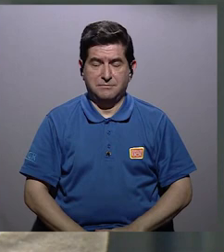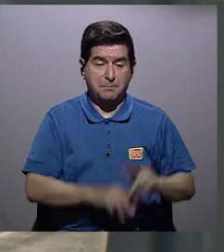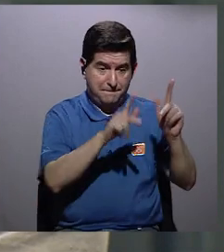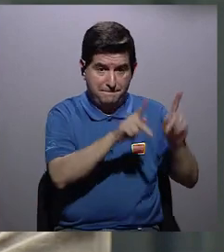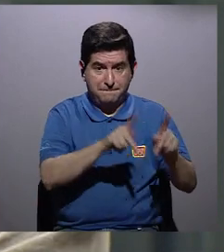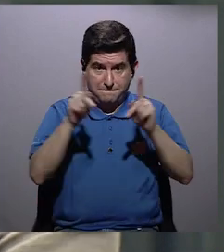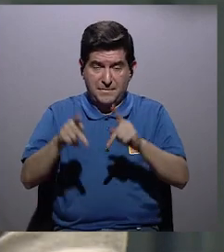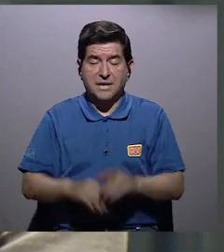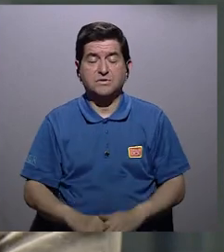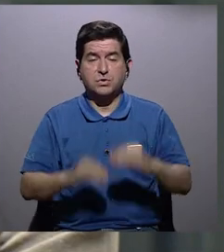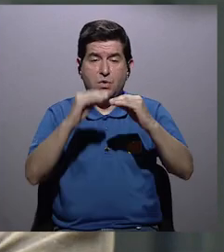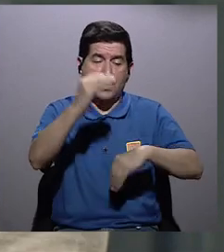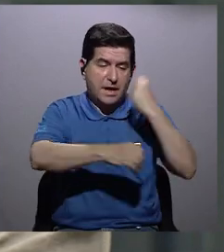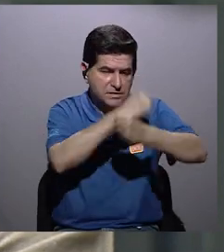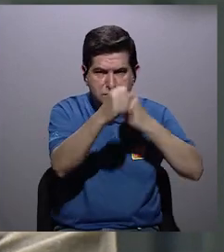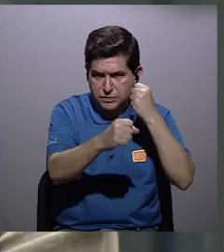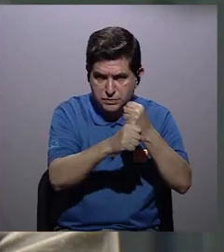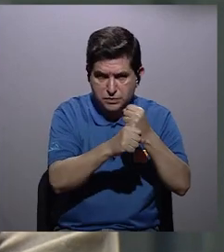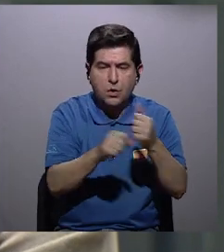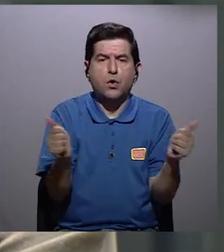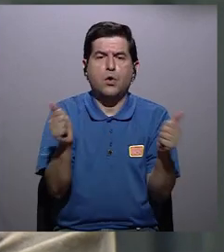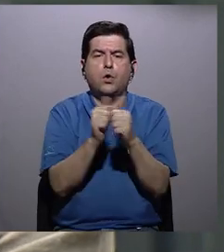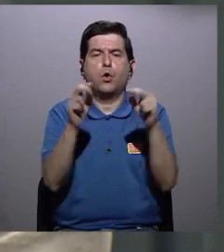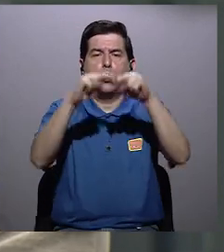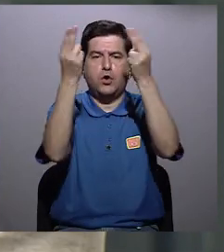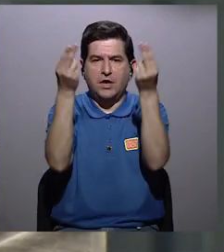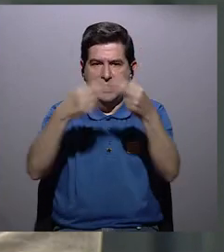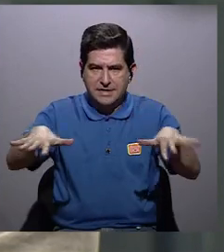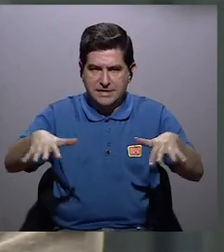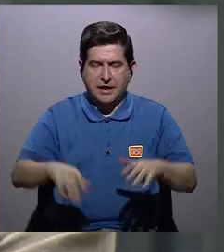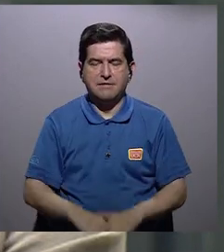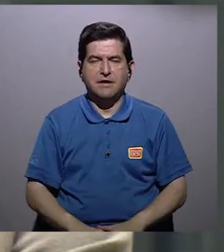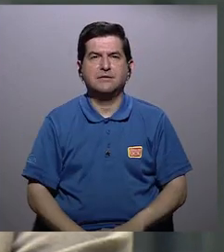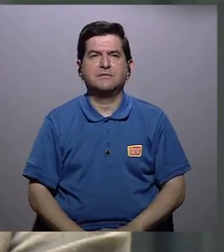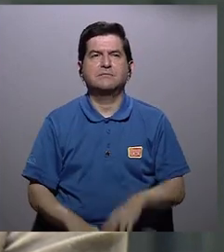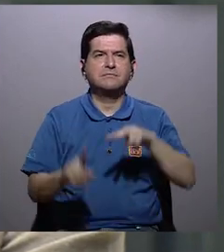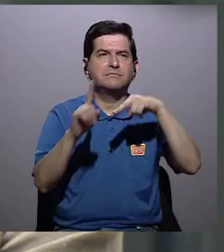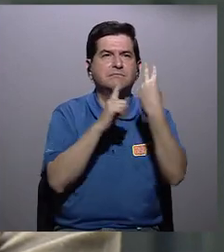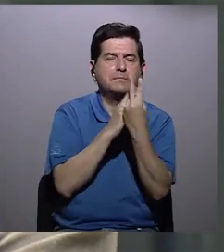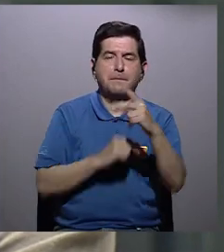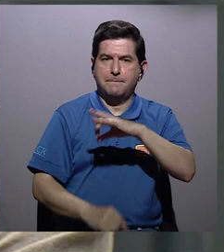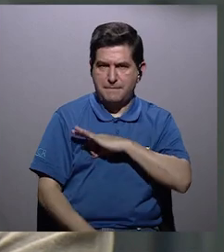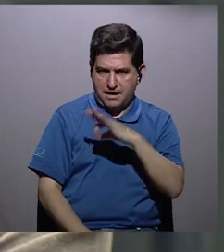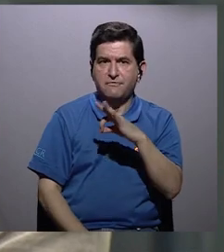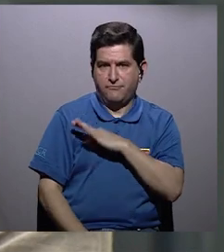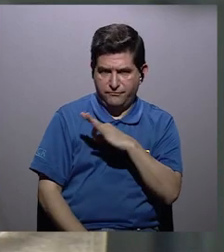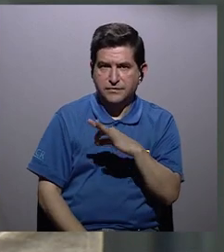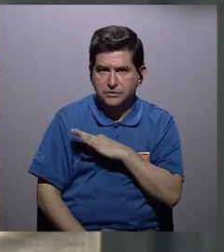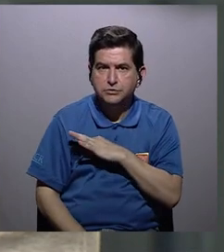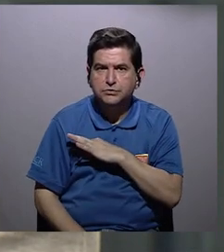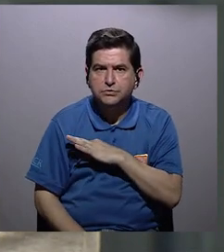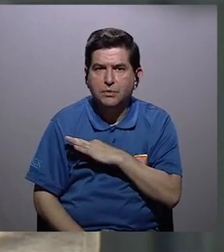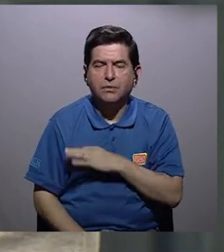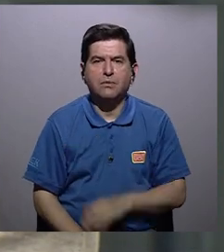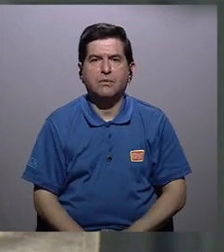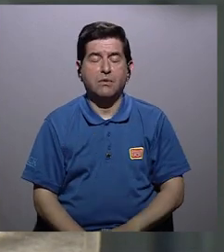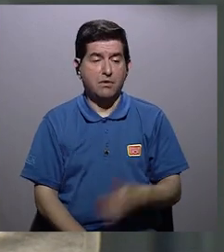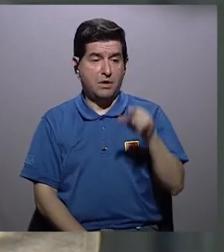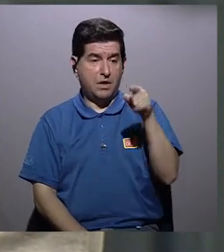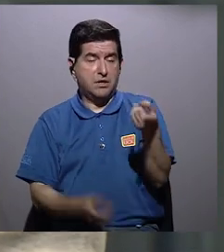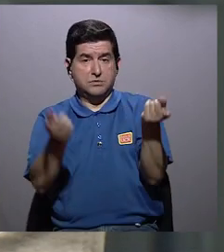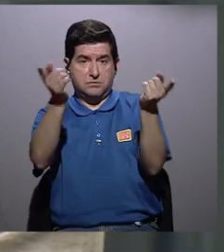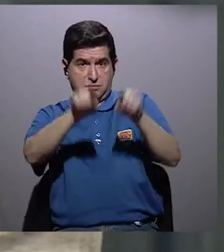las personas menores con la Internet, tanto desde el punto de vista de los beneficios, de